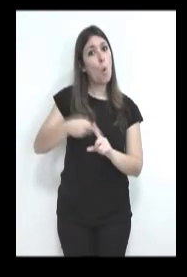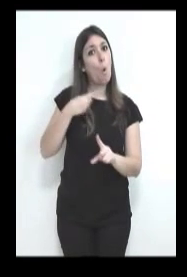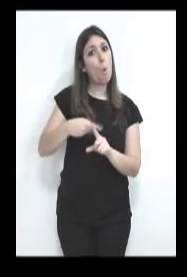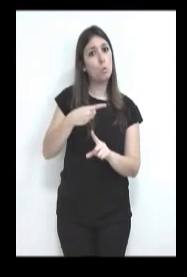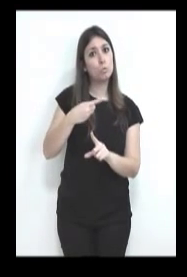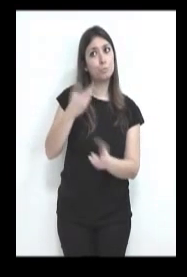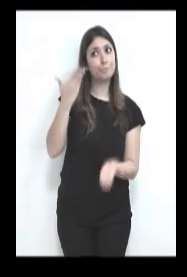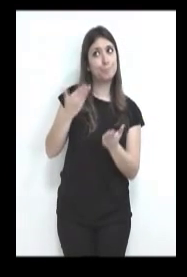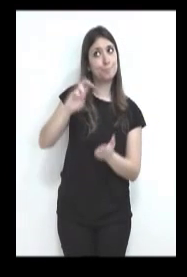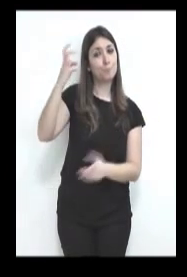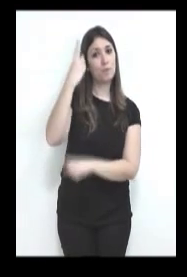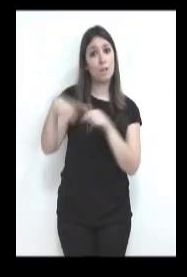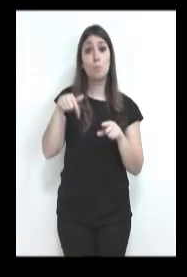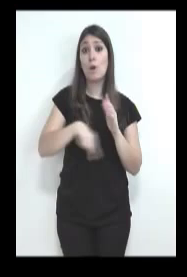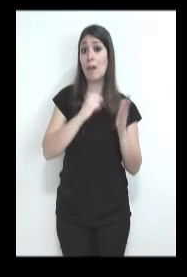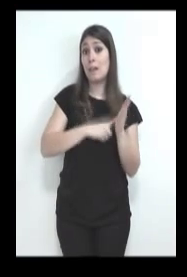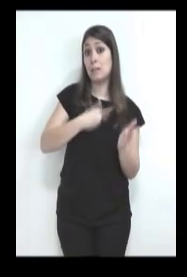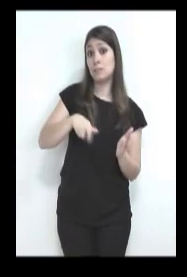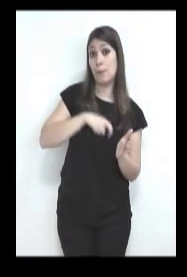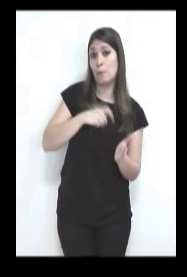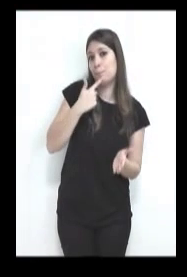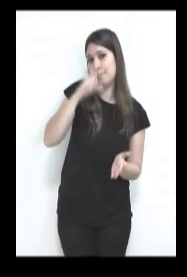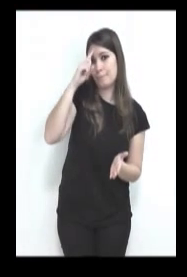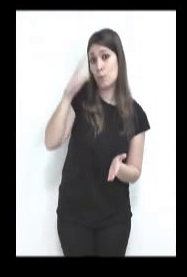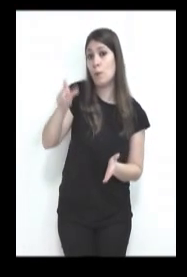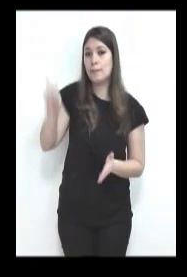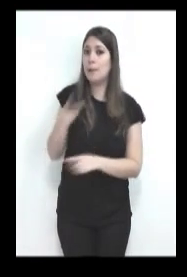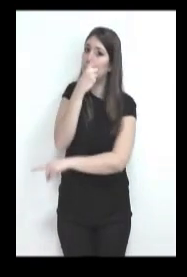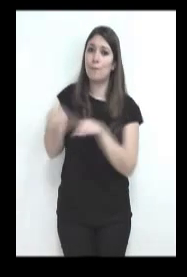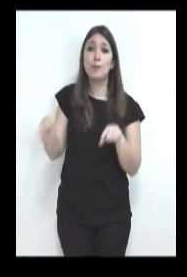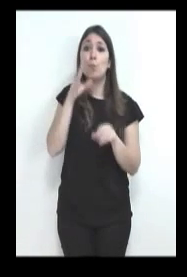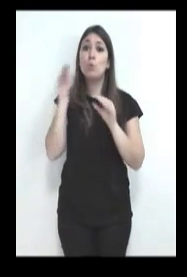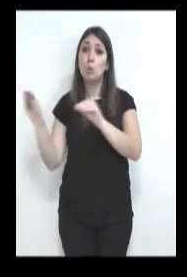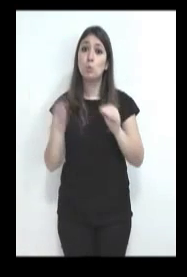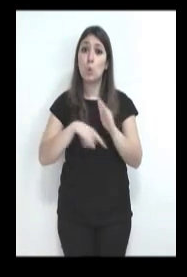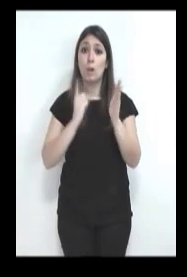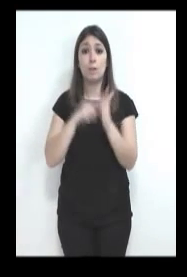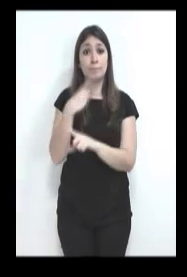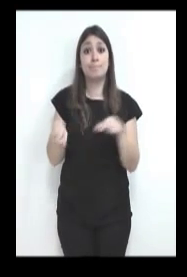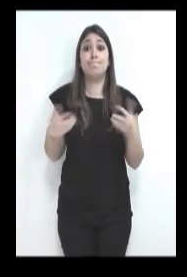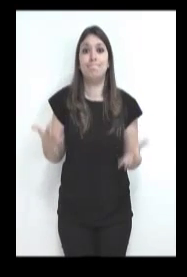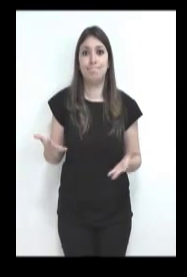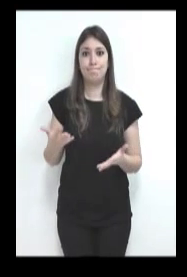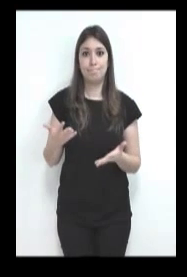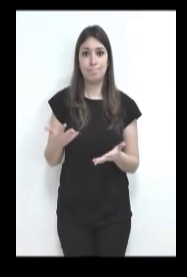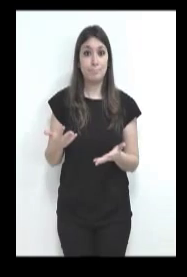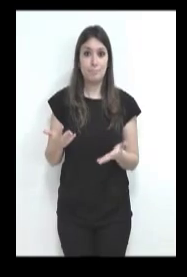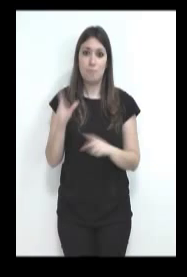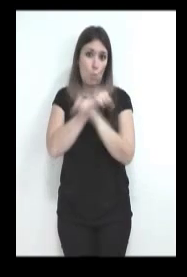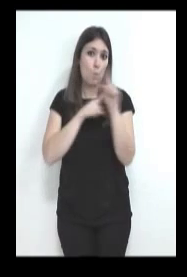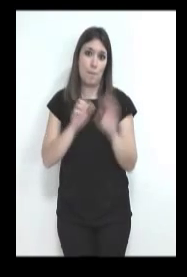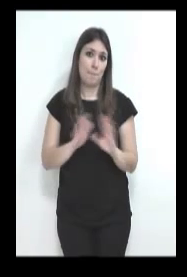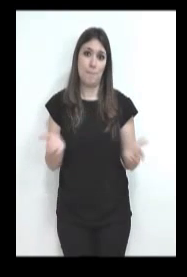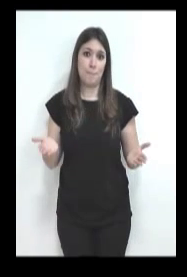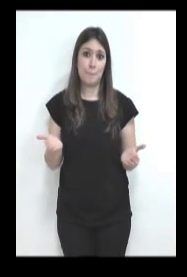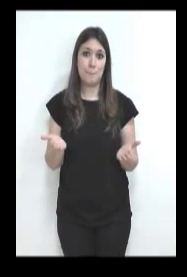manera diferente porque la legislación es diferente que en Italia, por ejemplo, ¿no?, que en otro país. Entonces, es un problema en